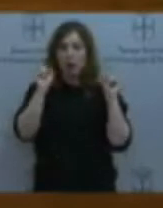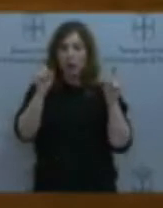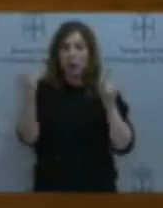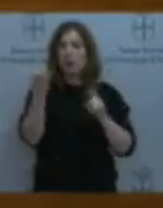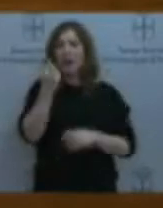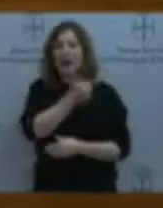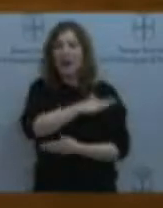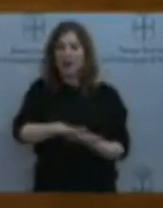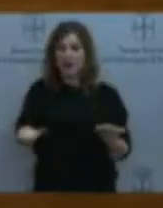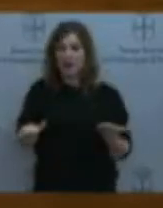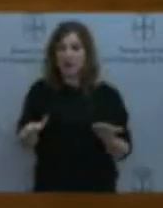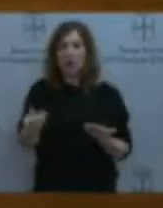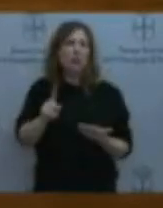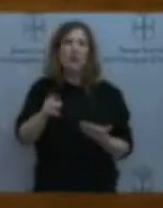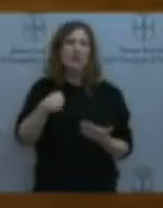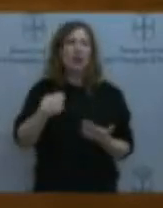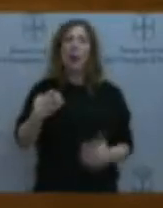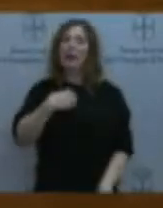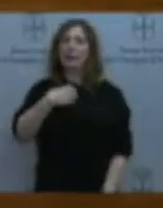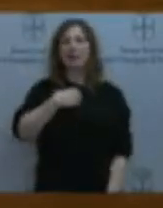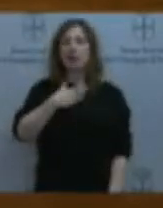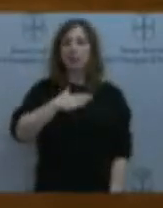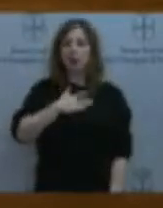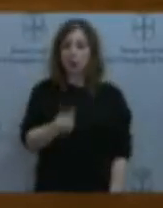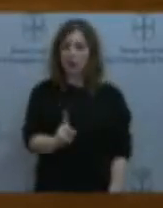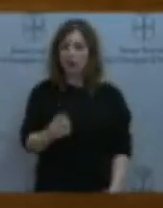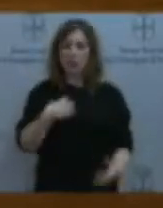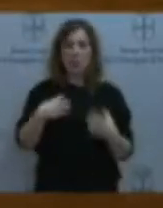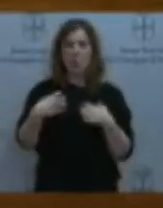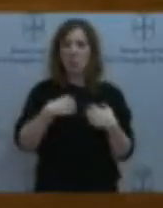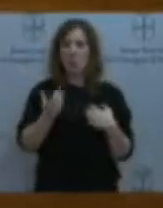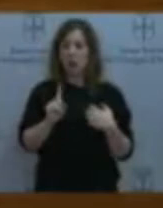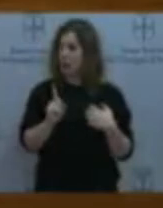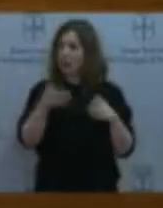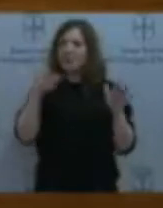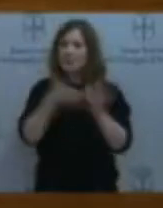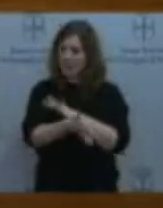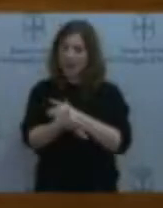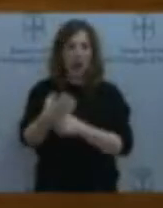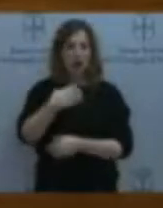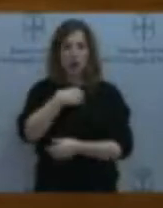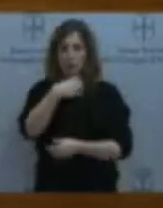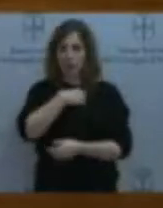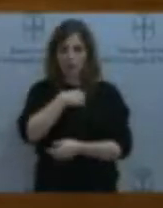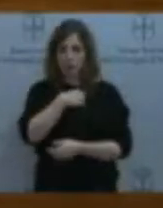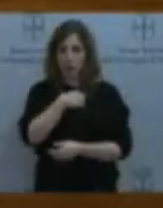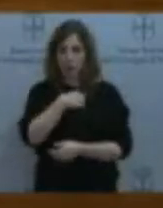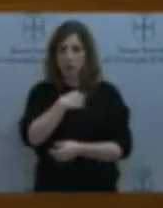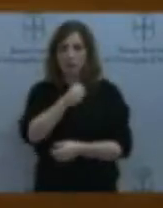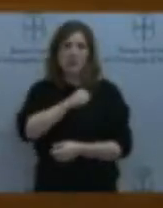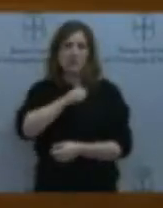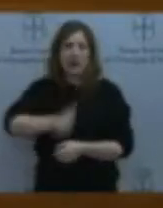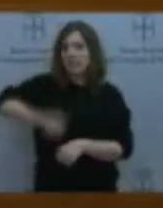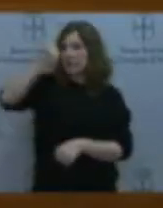gratuita, no es por antojo, no es porque sea un coste inasumible, es que no podemos esperar más. Digan